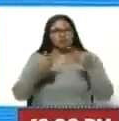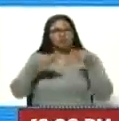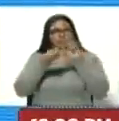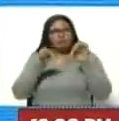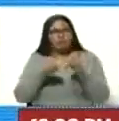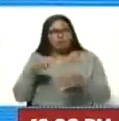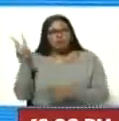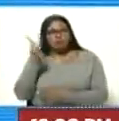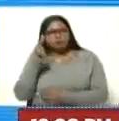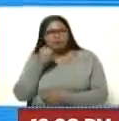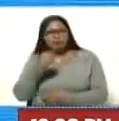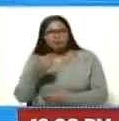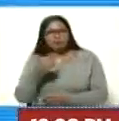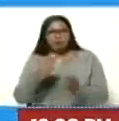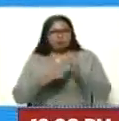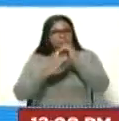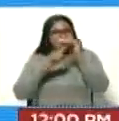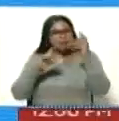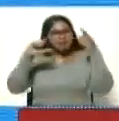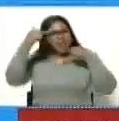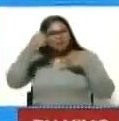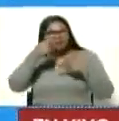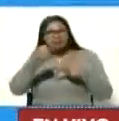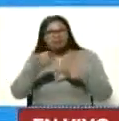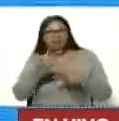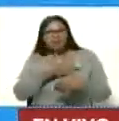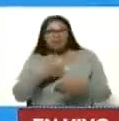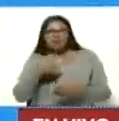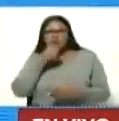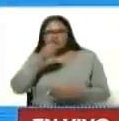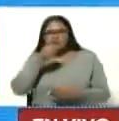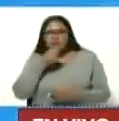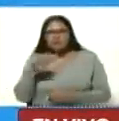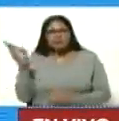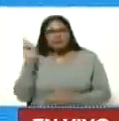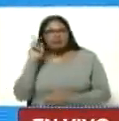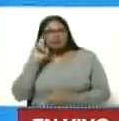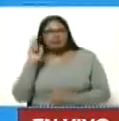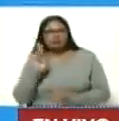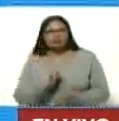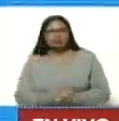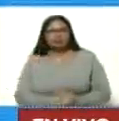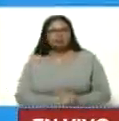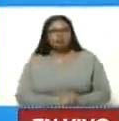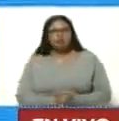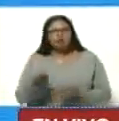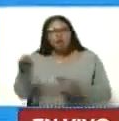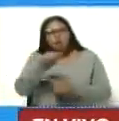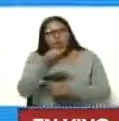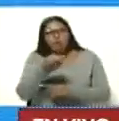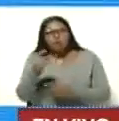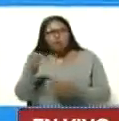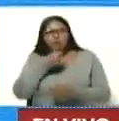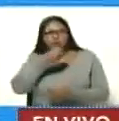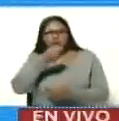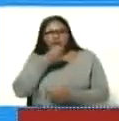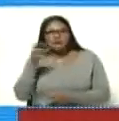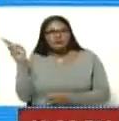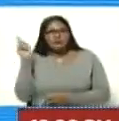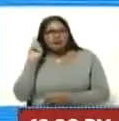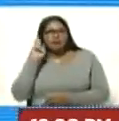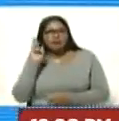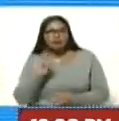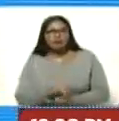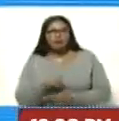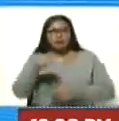lo primero que decía el comandante Chávez es, quiero una entrevista de radio. Busquen una entrevista de radio.